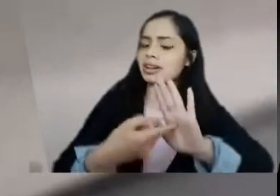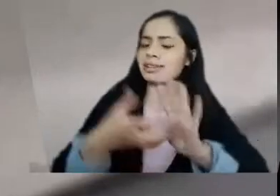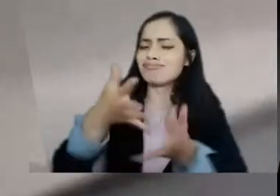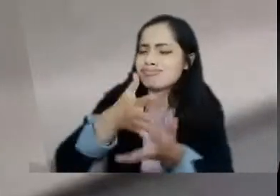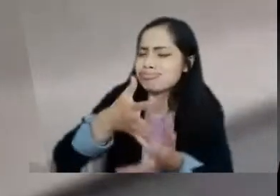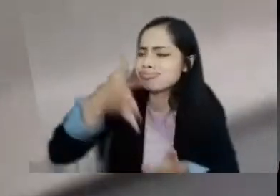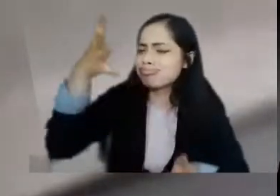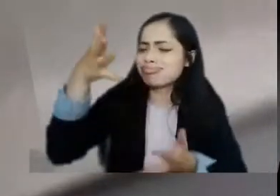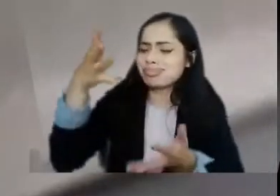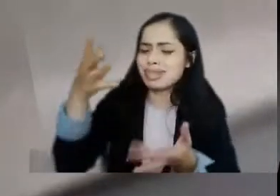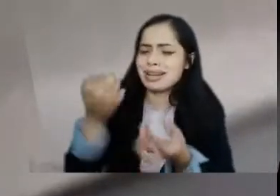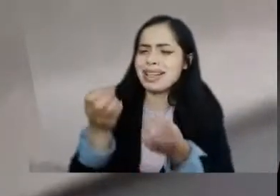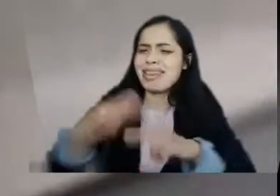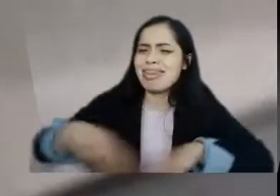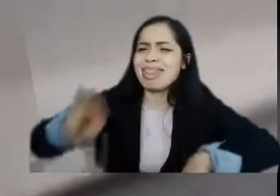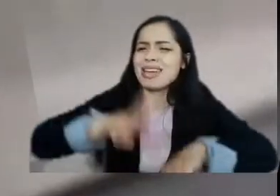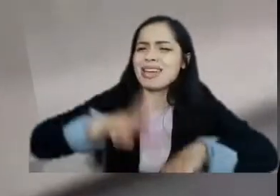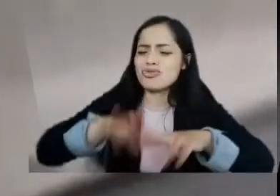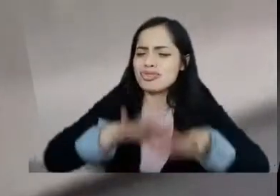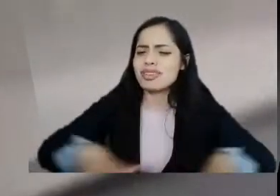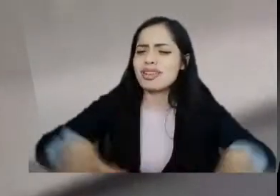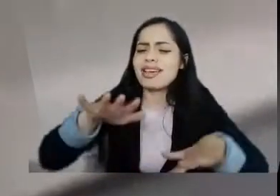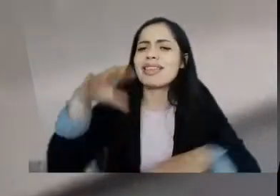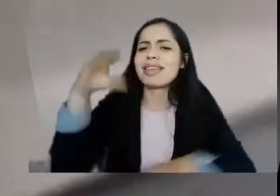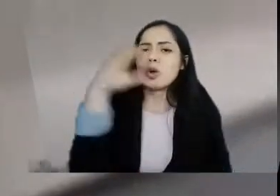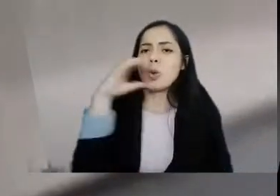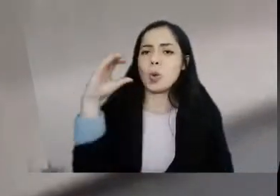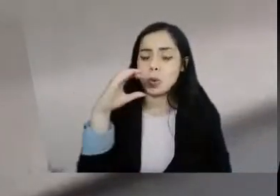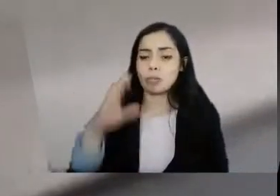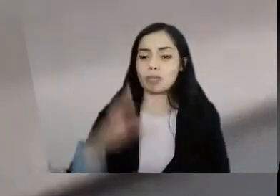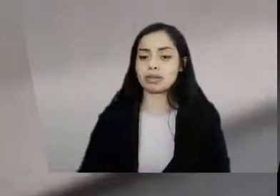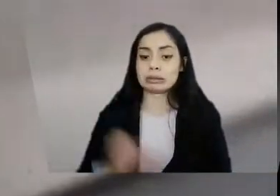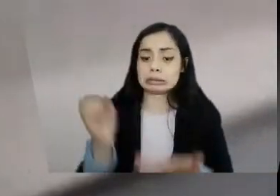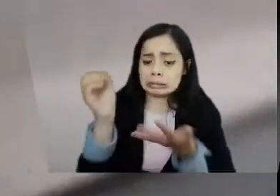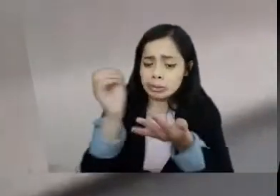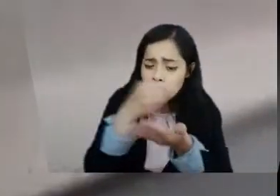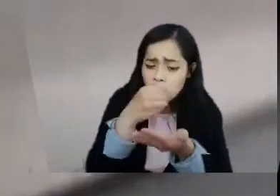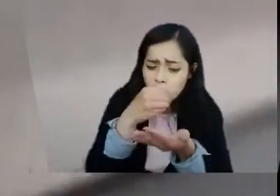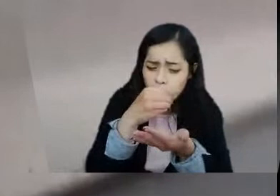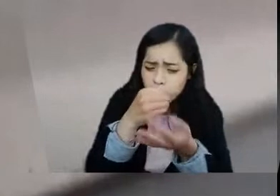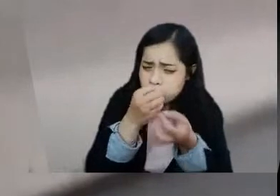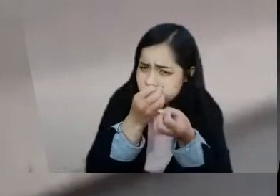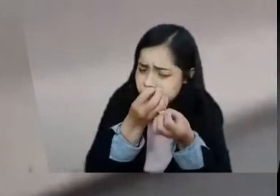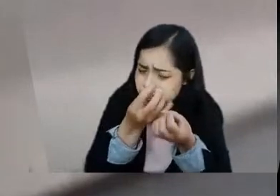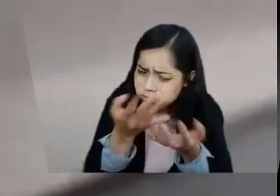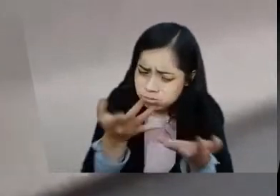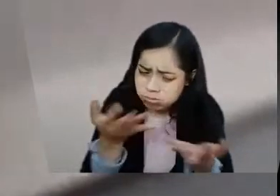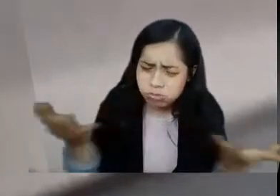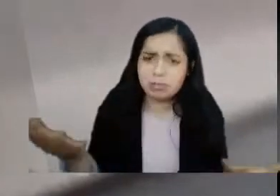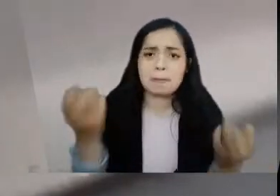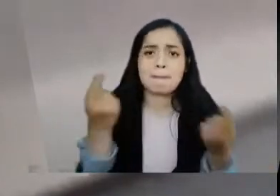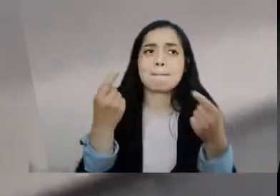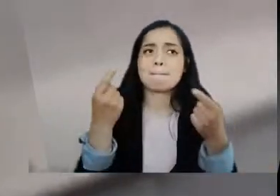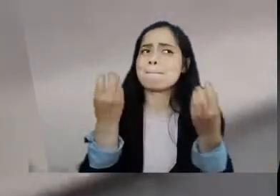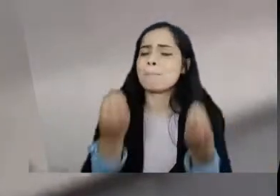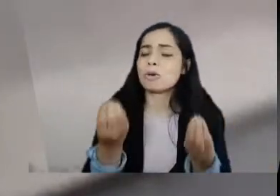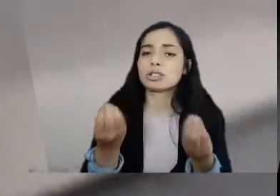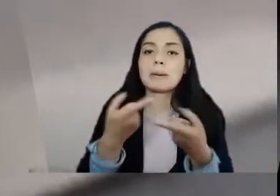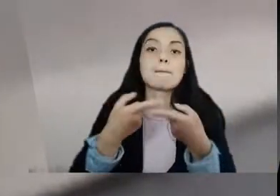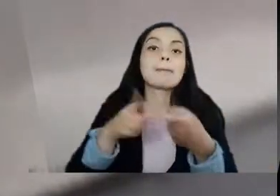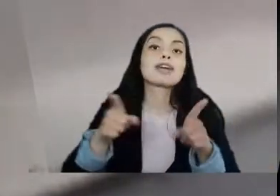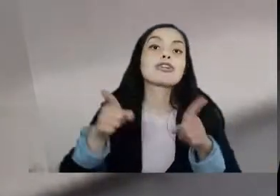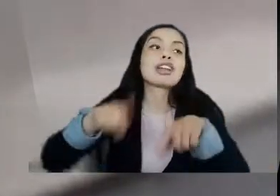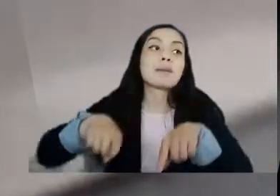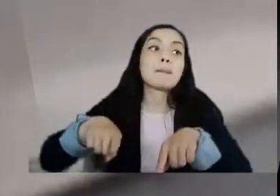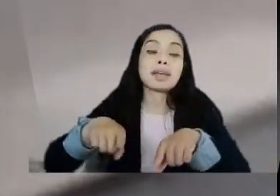frágil diversidad biológica. Y es por esto que digamos, hubo una buena